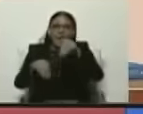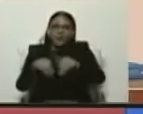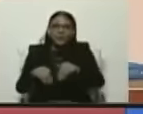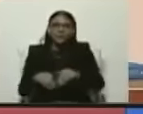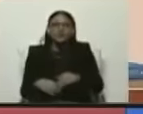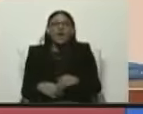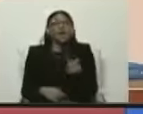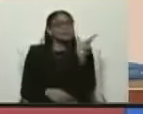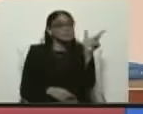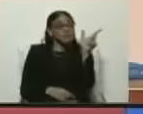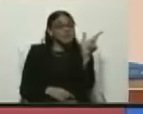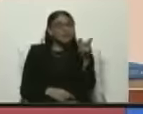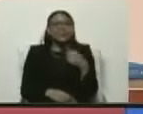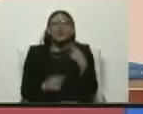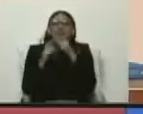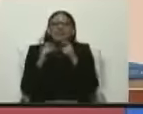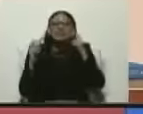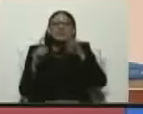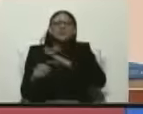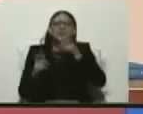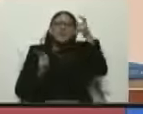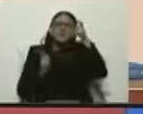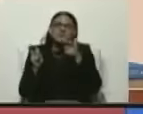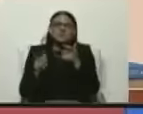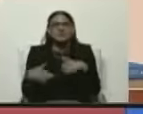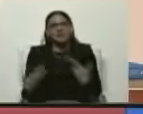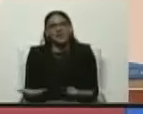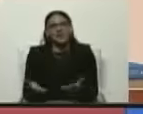la sonrisa de Chávez.